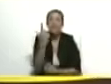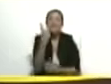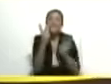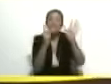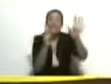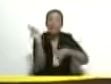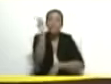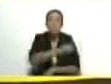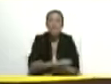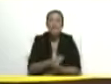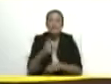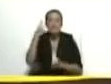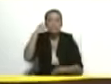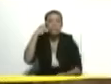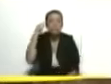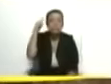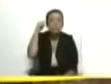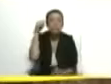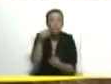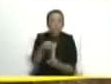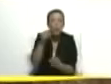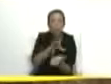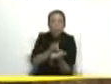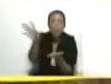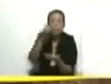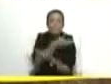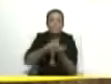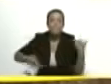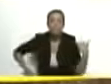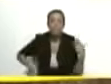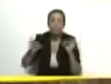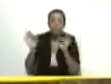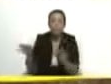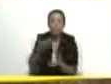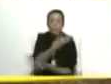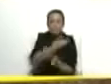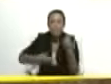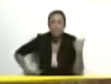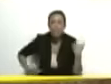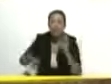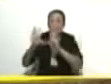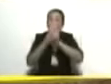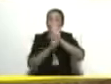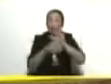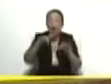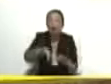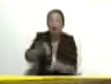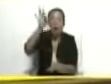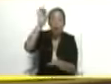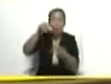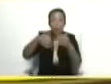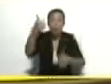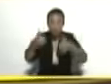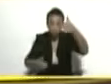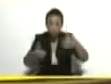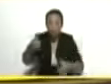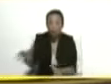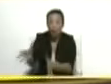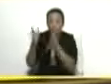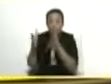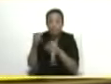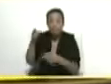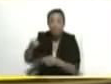6 meses, y en su obsesión y en su empeño por destruir al presidente constitucional que los venezolanos también habían